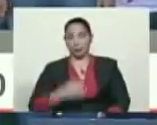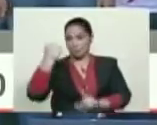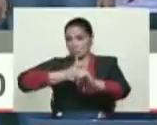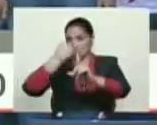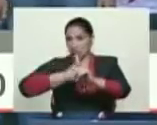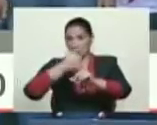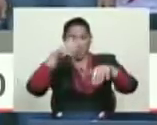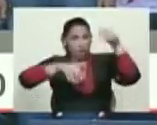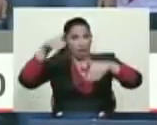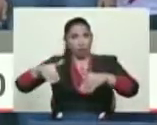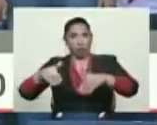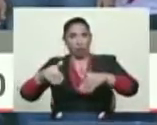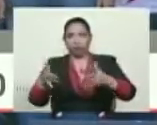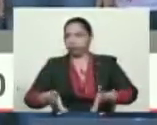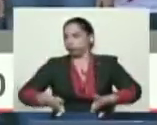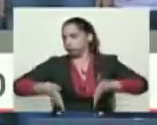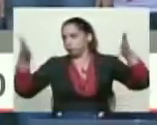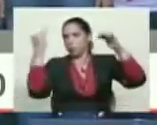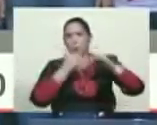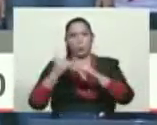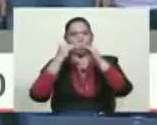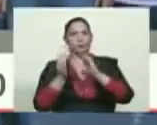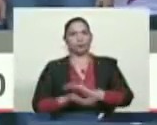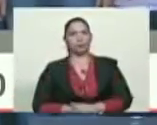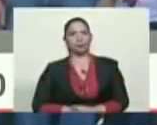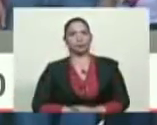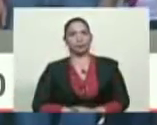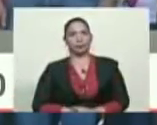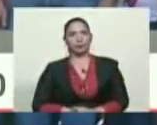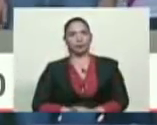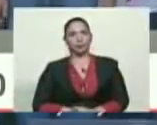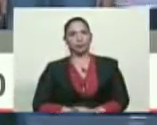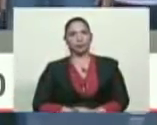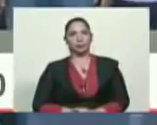es electoral, les ganamos en las elecciones.